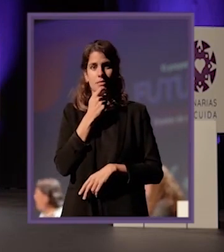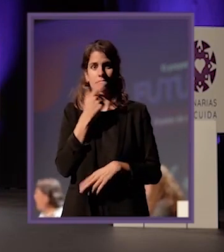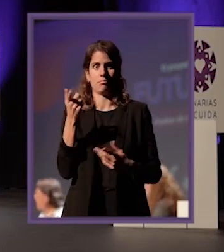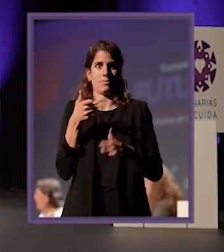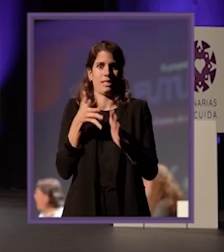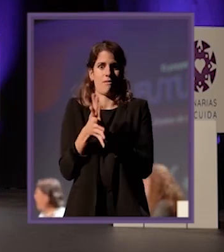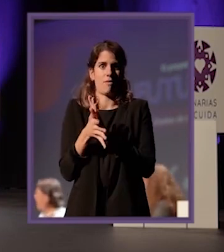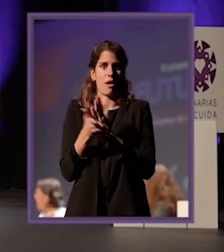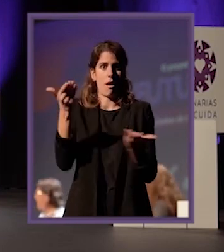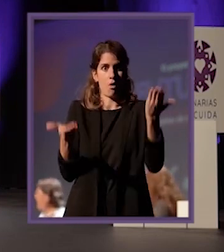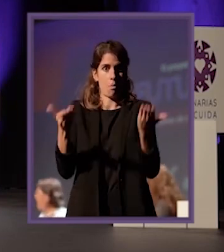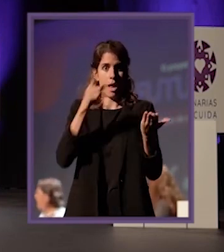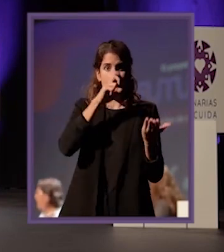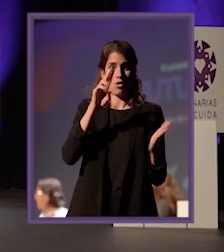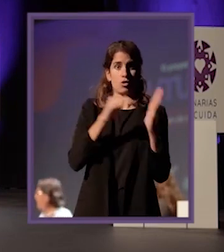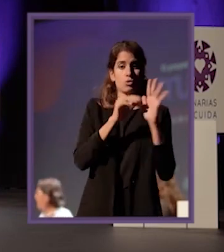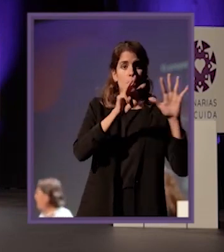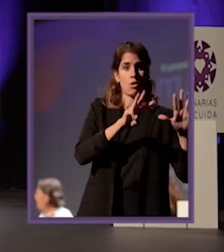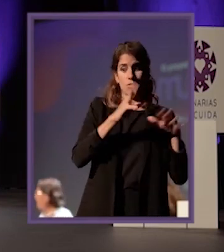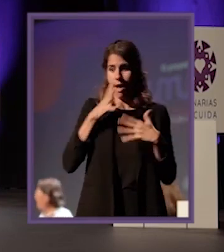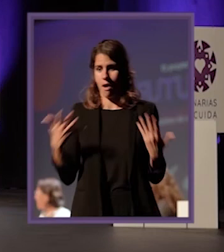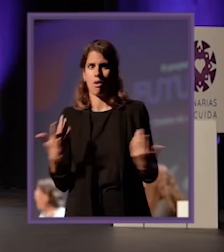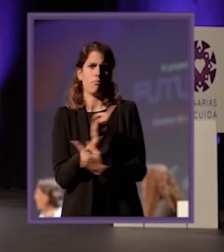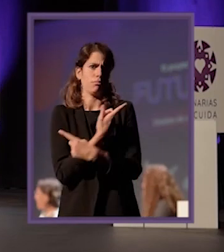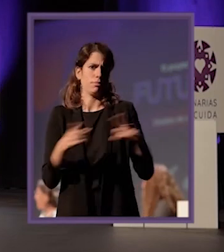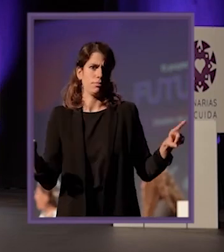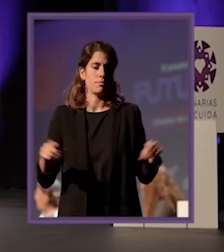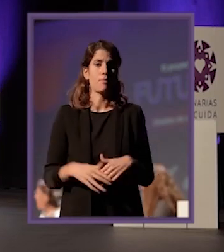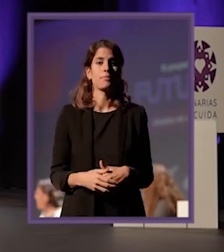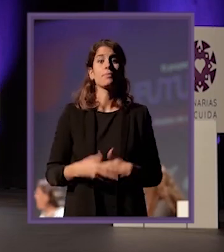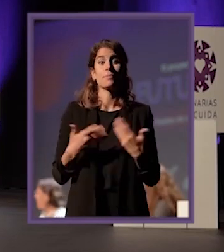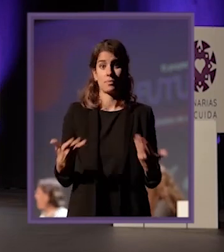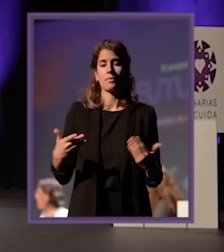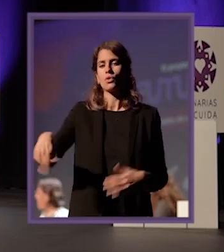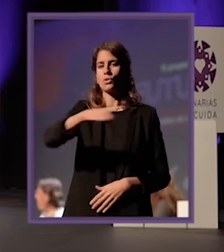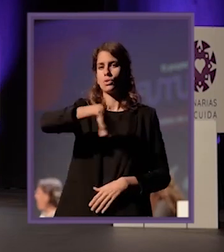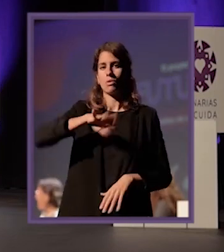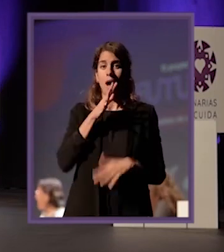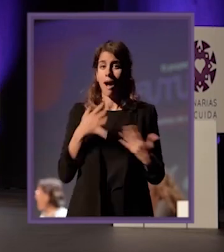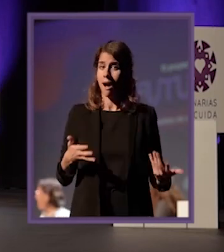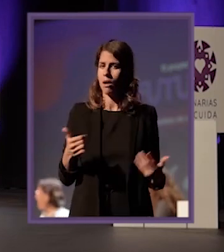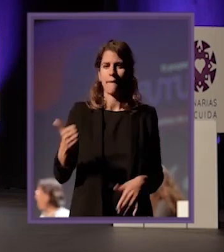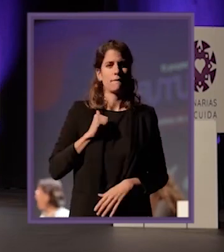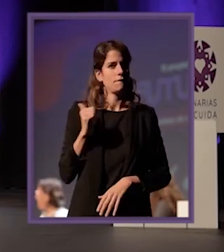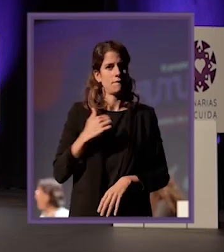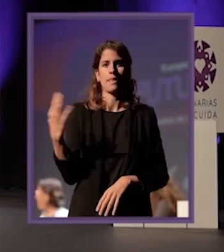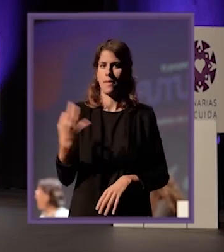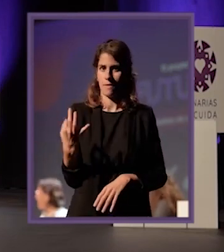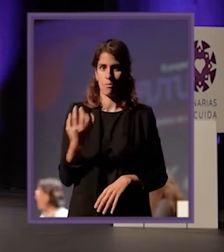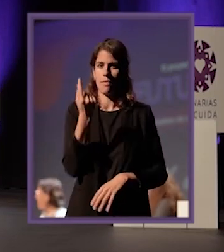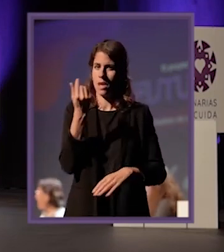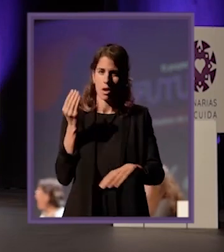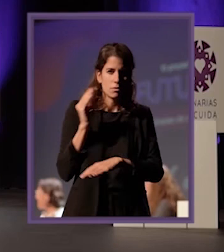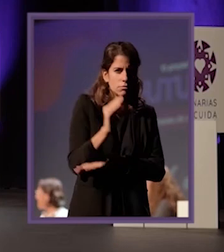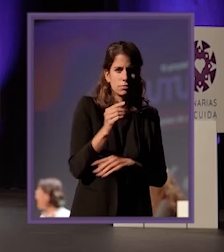todo el planeta. Y en ese sentido, pues es nuestra oportunidad invertir, generar empleo